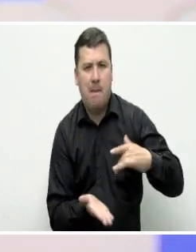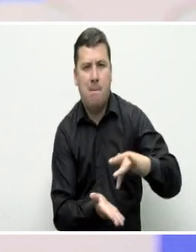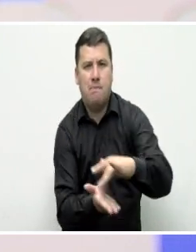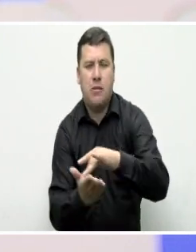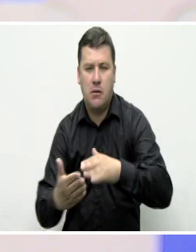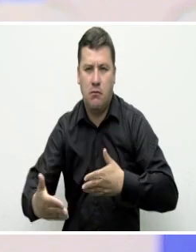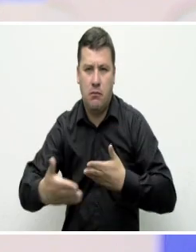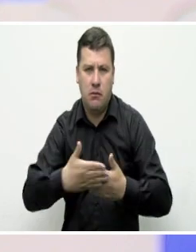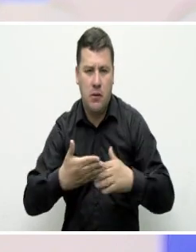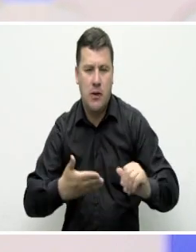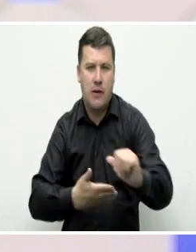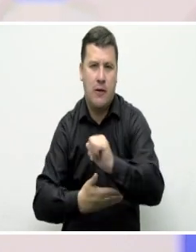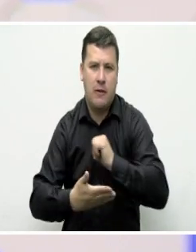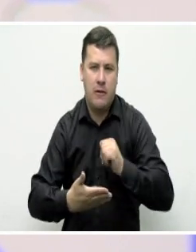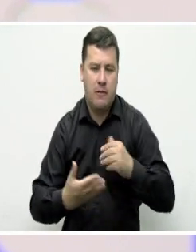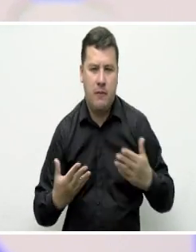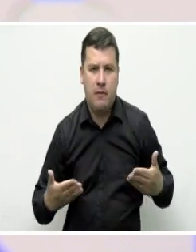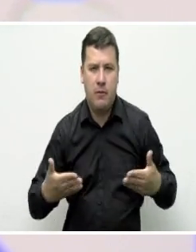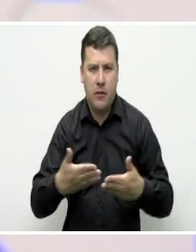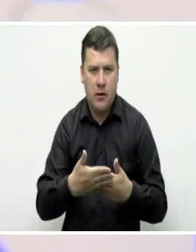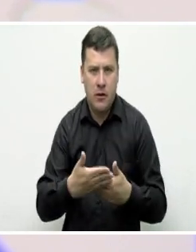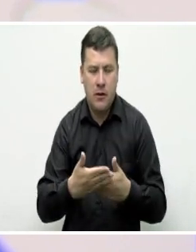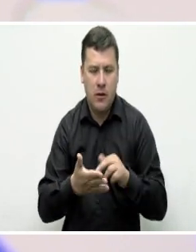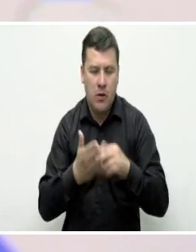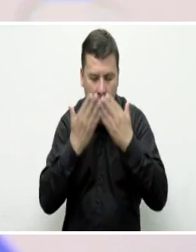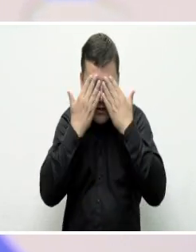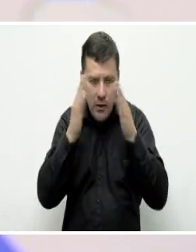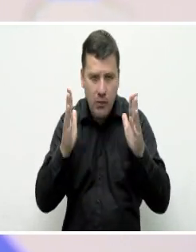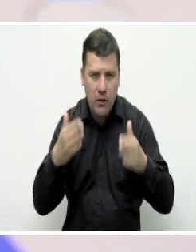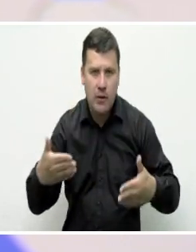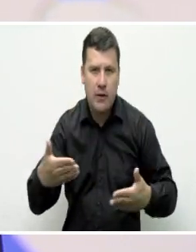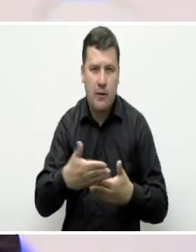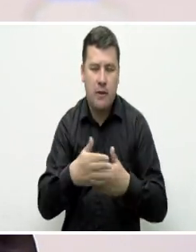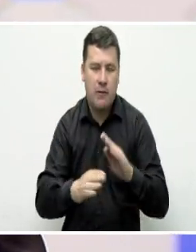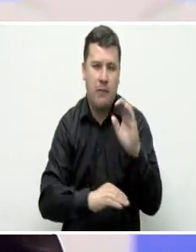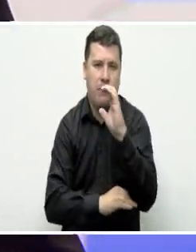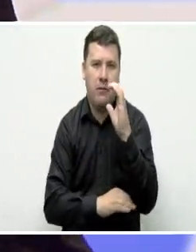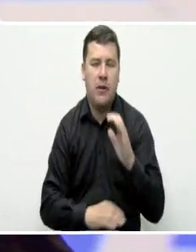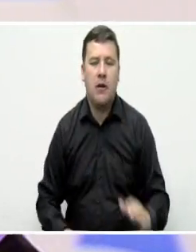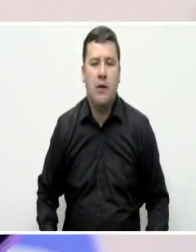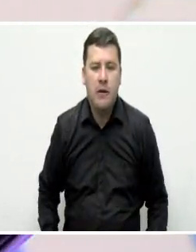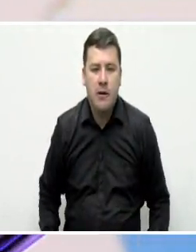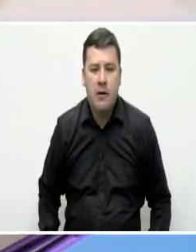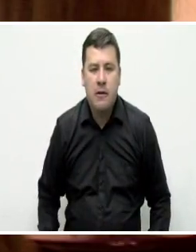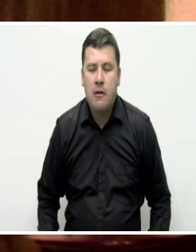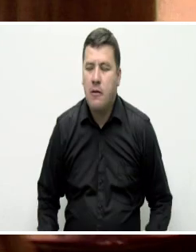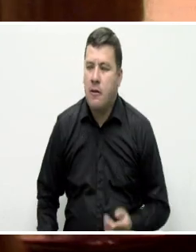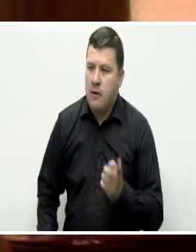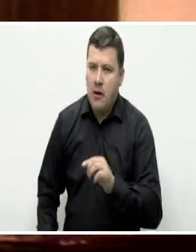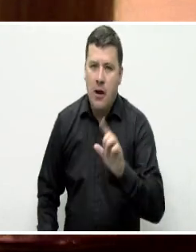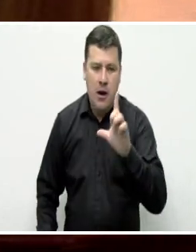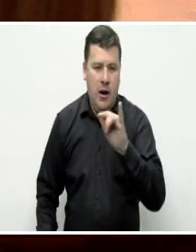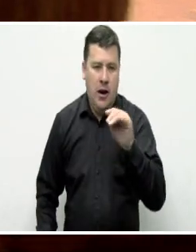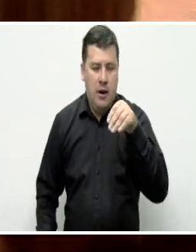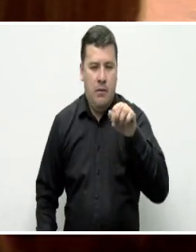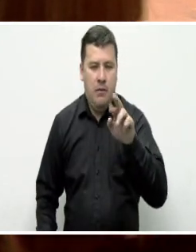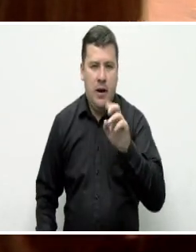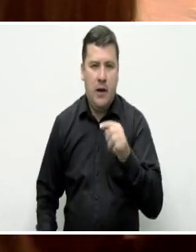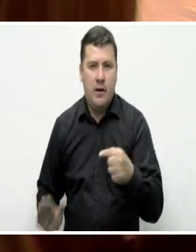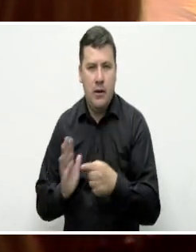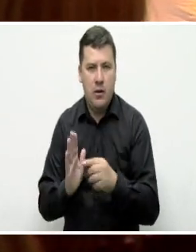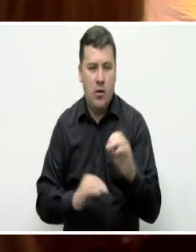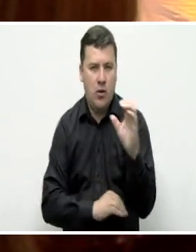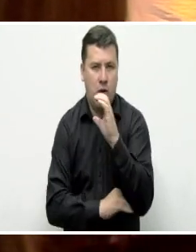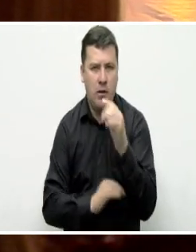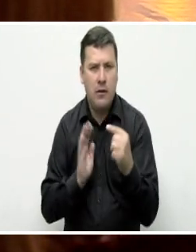participación de la mujer en los comicios y en la democracia colombiana. Lina María, también con Migración